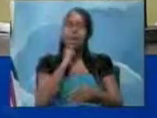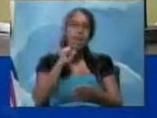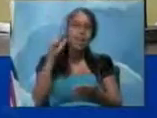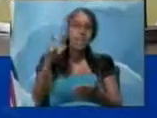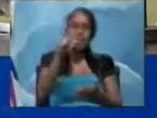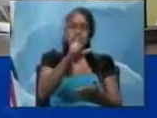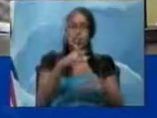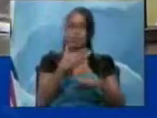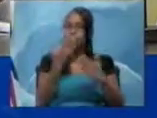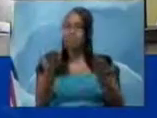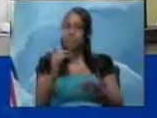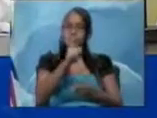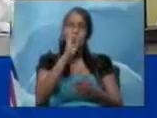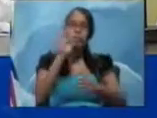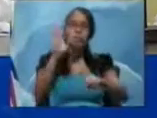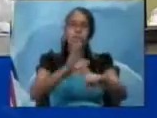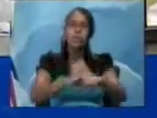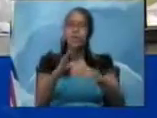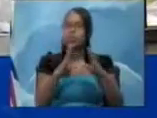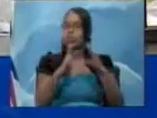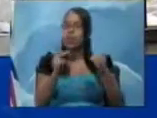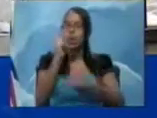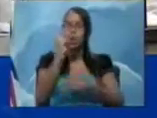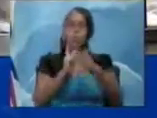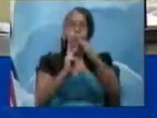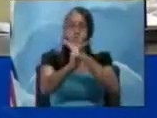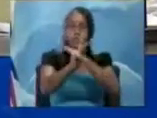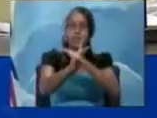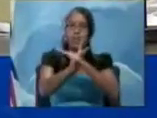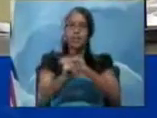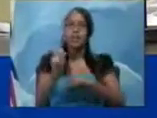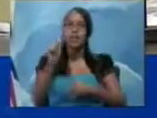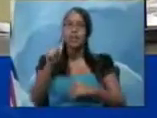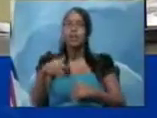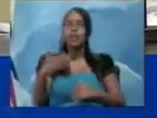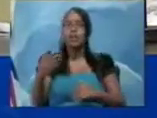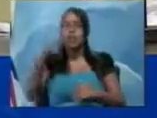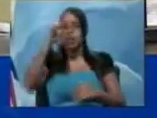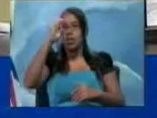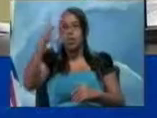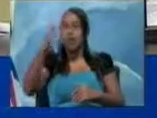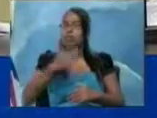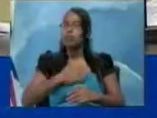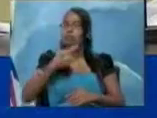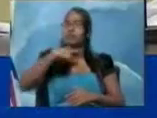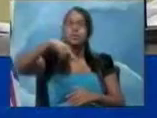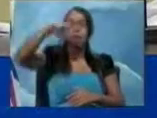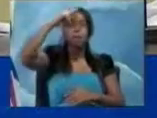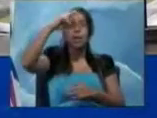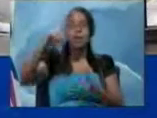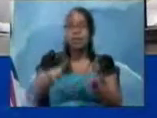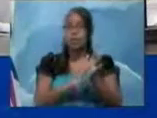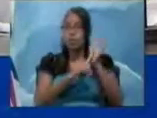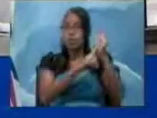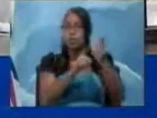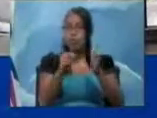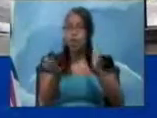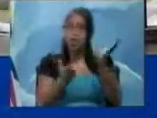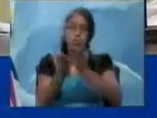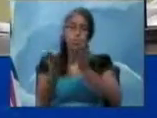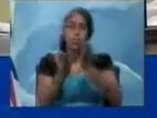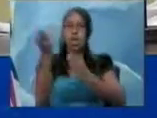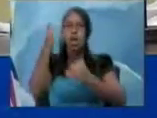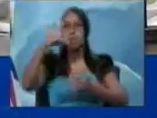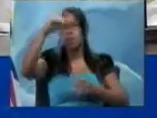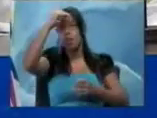que se cumpliera toda la profecía eso que Dios mi Padre le mostró a su siervo David